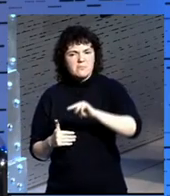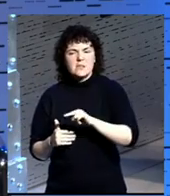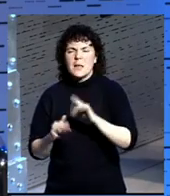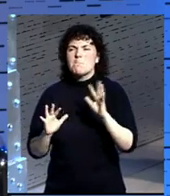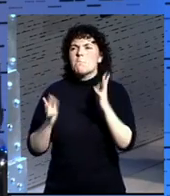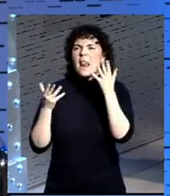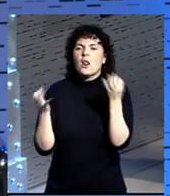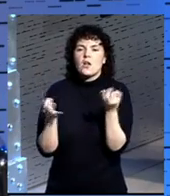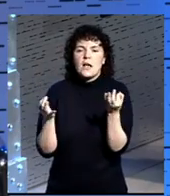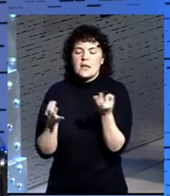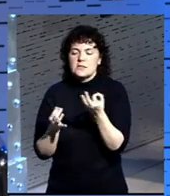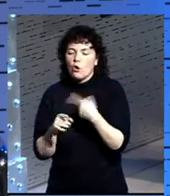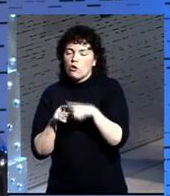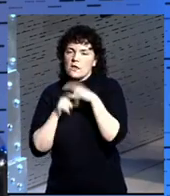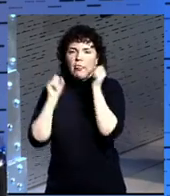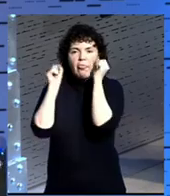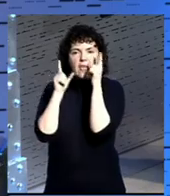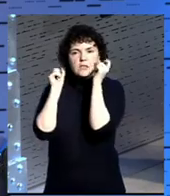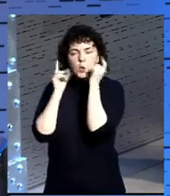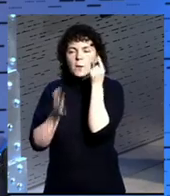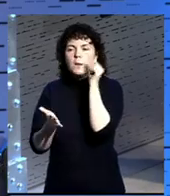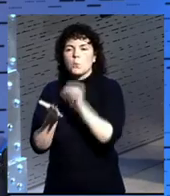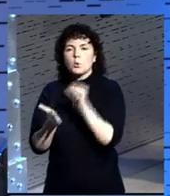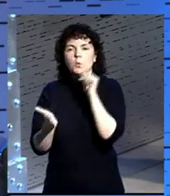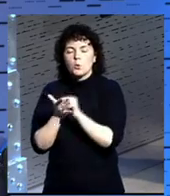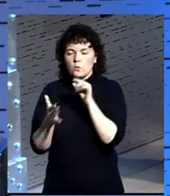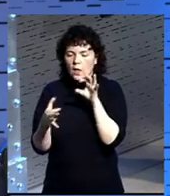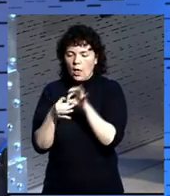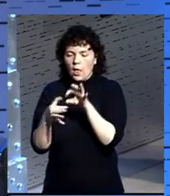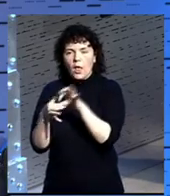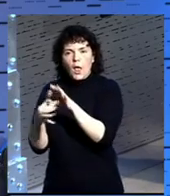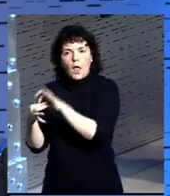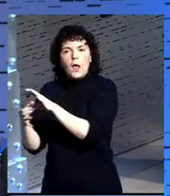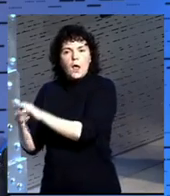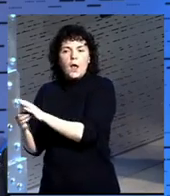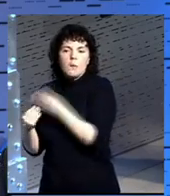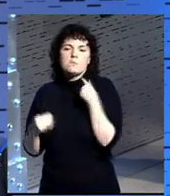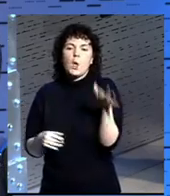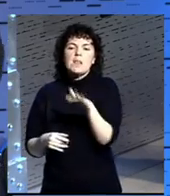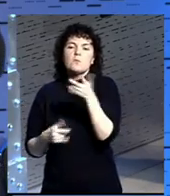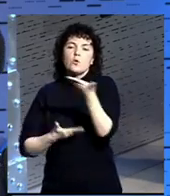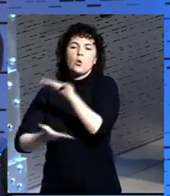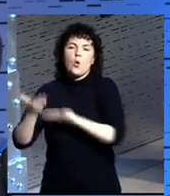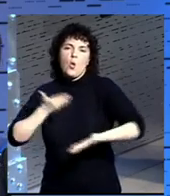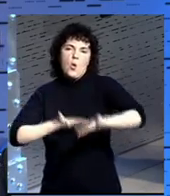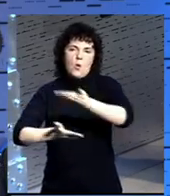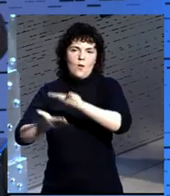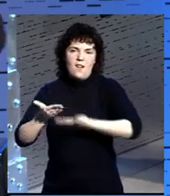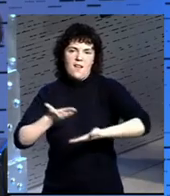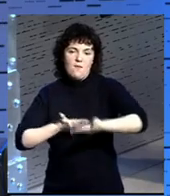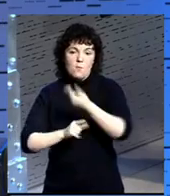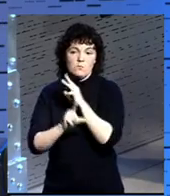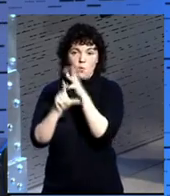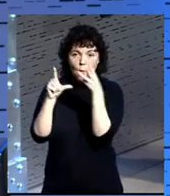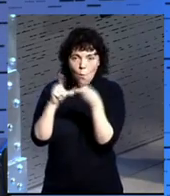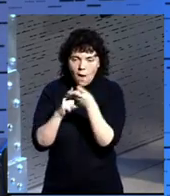es cómo llegas a descubrir, a conectar esos puntos. Y eso, de nuevo, tiene que ver con esos espacios de colaboración, con esas webs